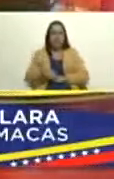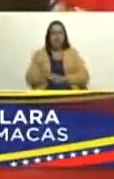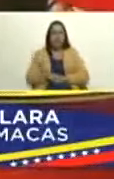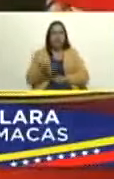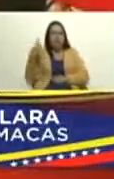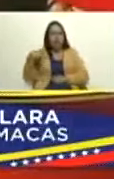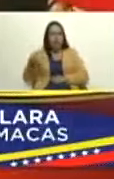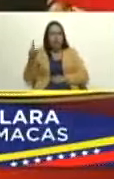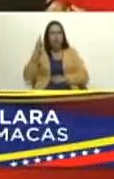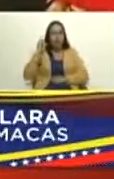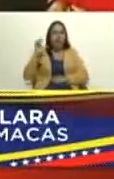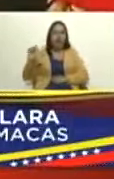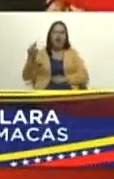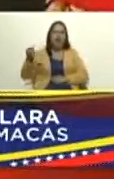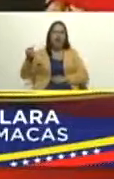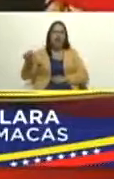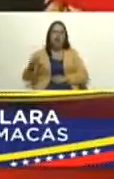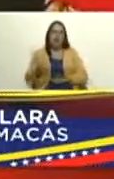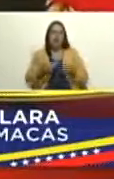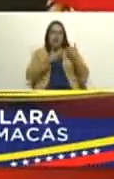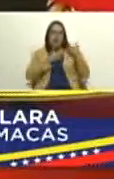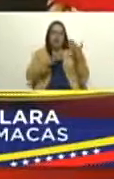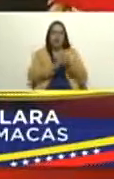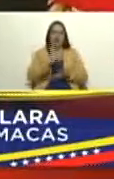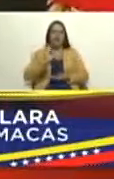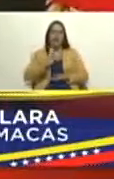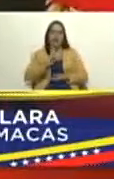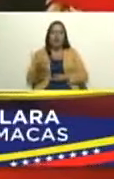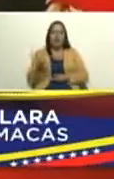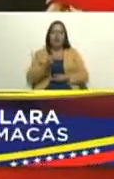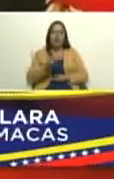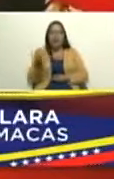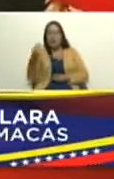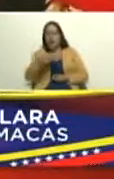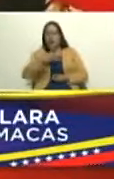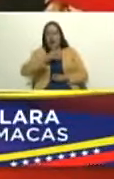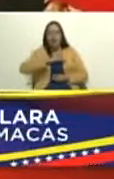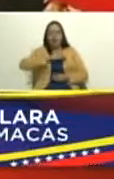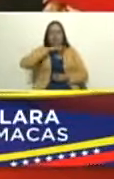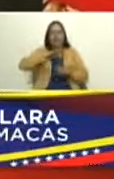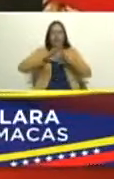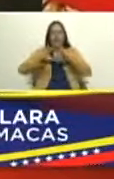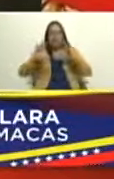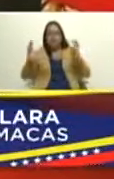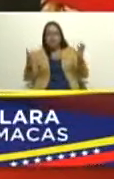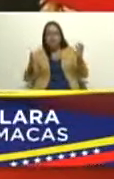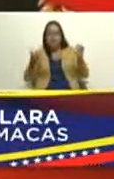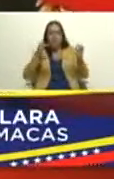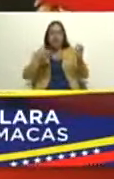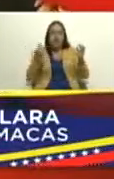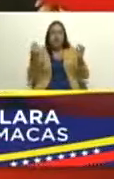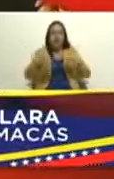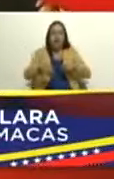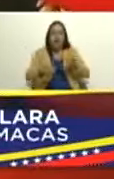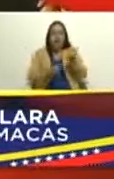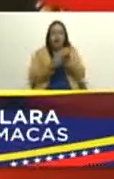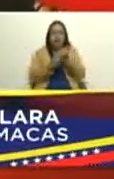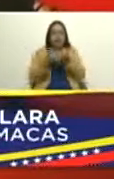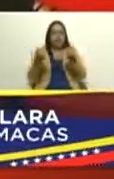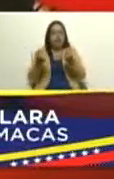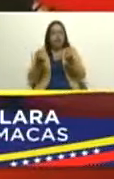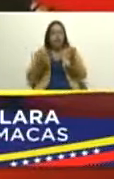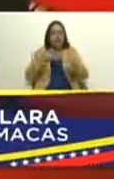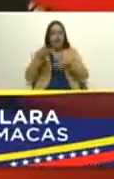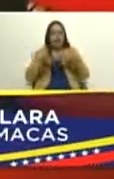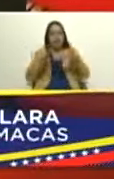al Banco de Venezuela, uno de los mejores bancos, el que tiene mayor sucursal y que ha dado la mayor cantidad de crédito en esta actividad de emprendedores.